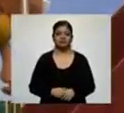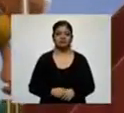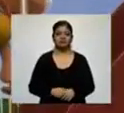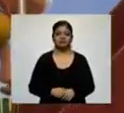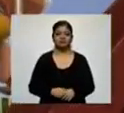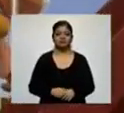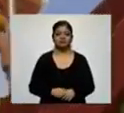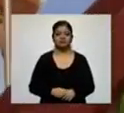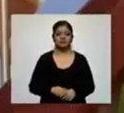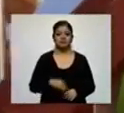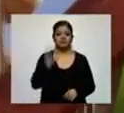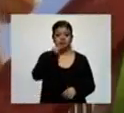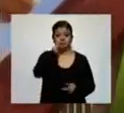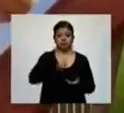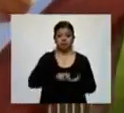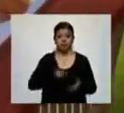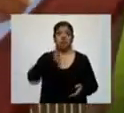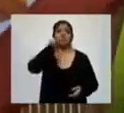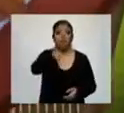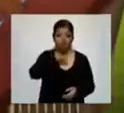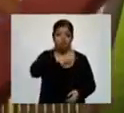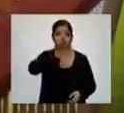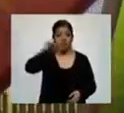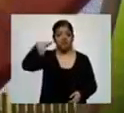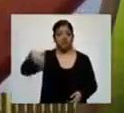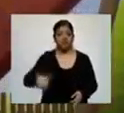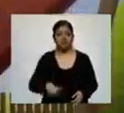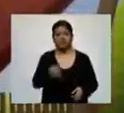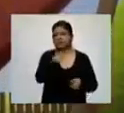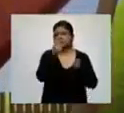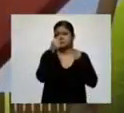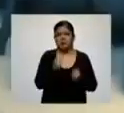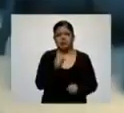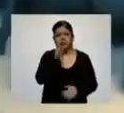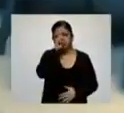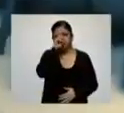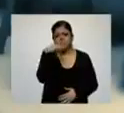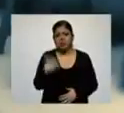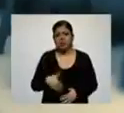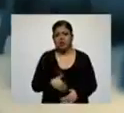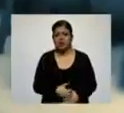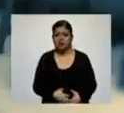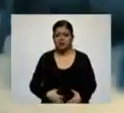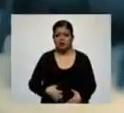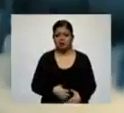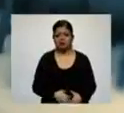Si te lanzas de golpe, puedes hacerte daño y te dolerá mucho la tripa.